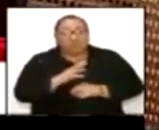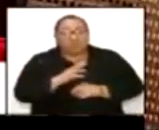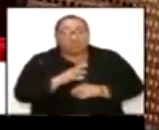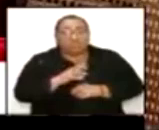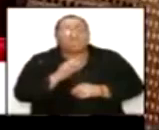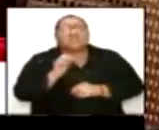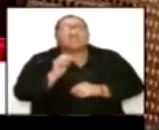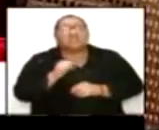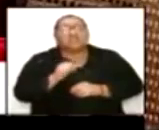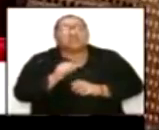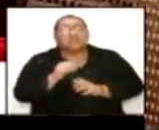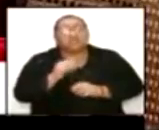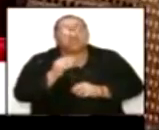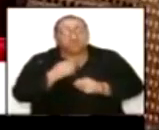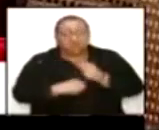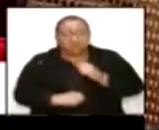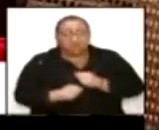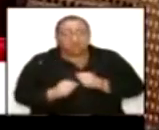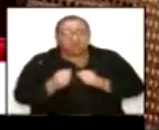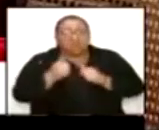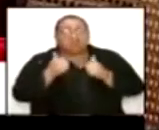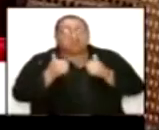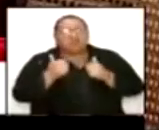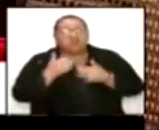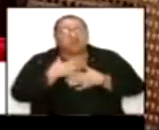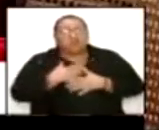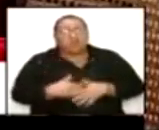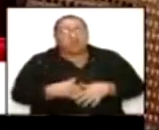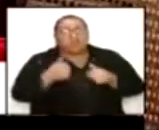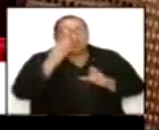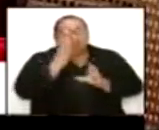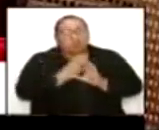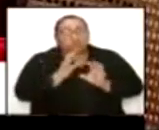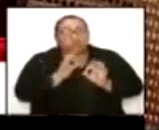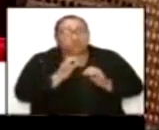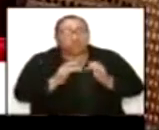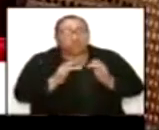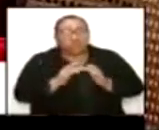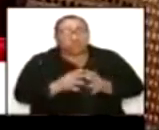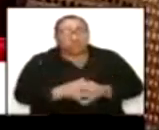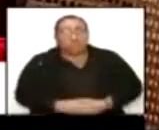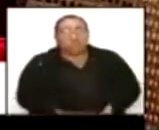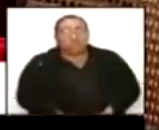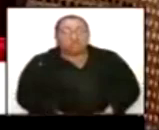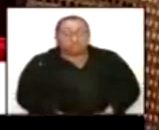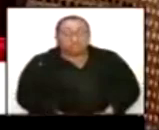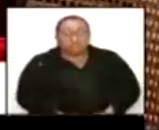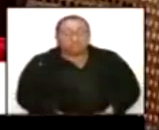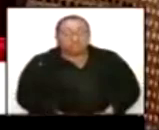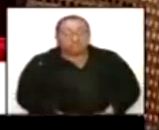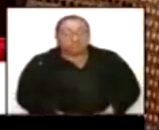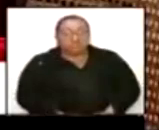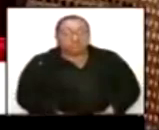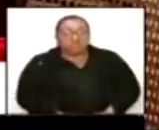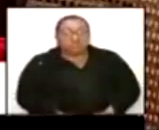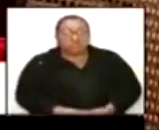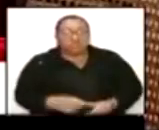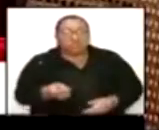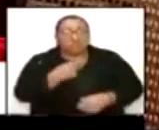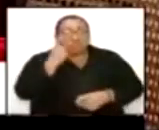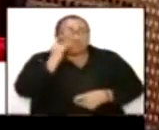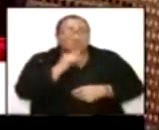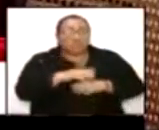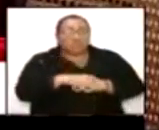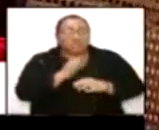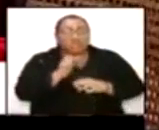le aseguraron que tanto la menor como el concebido se encuentran bien físicamente y psicológicamente. Hay que tomar en cuenta, pues. También dijo la directora